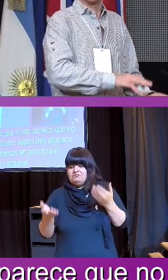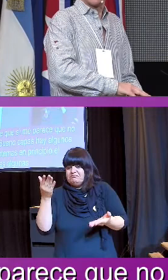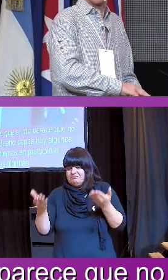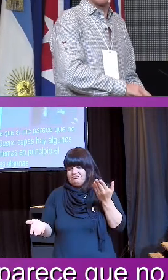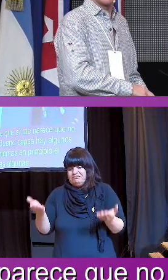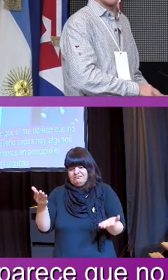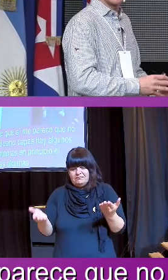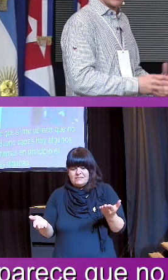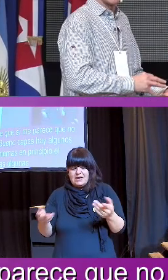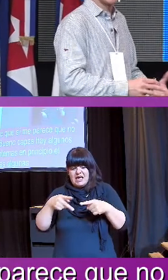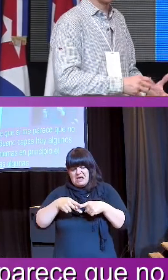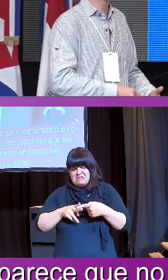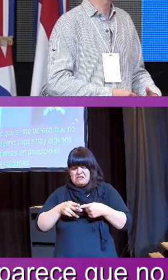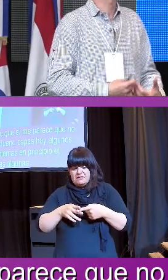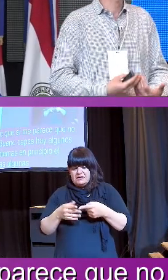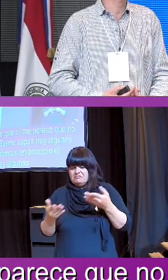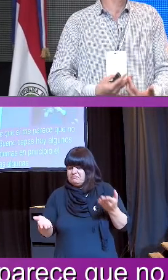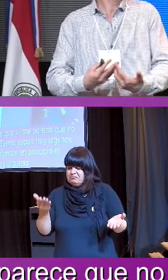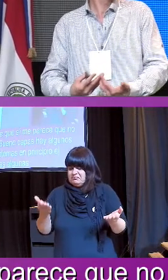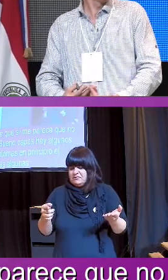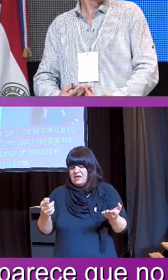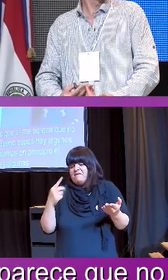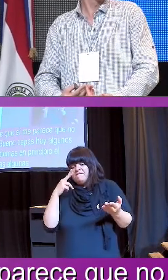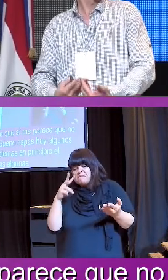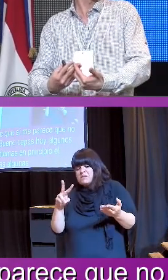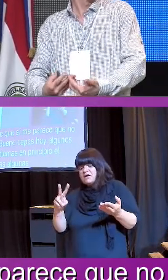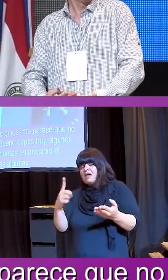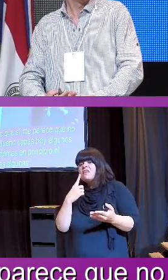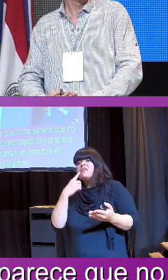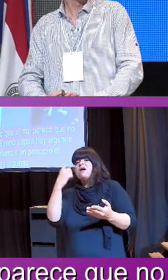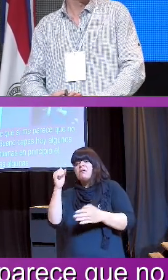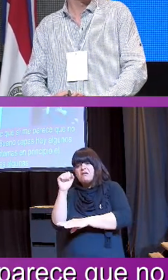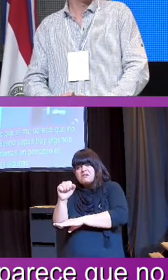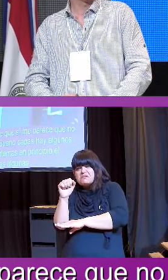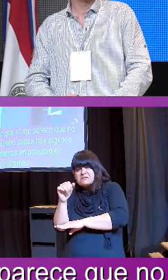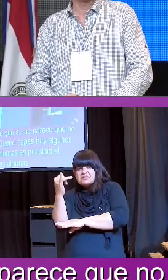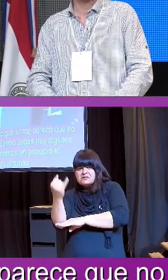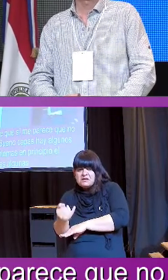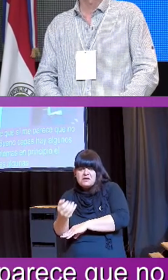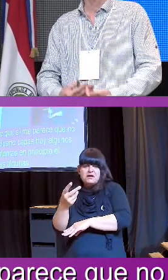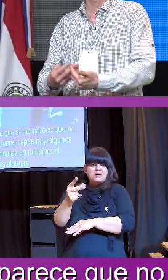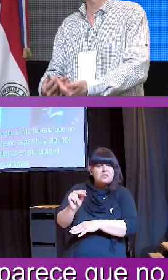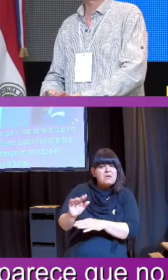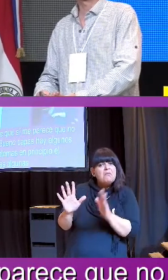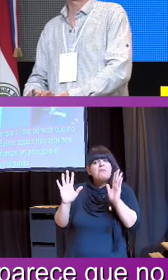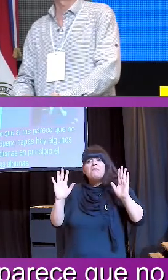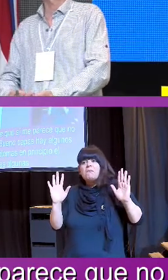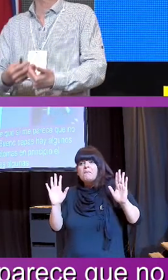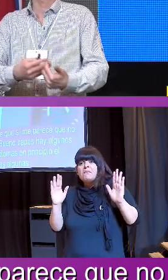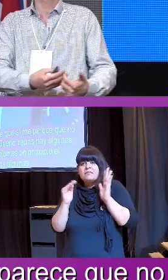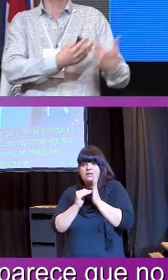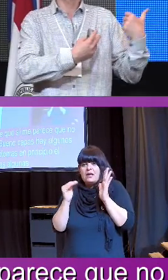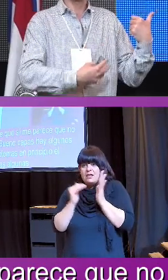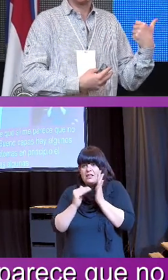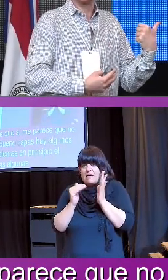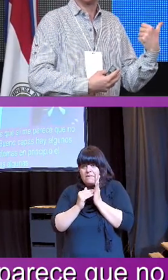contra la herramienta Gold Standard, para ver si puede predecir con la misma eficacia el diagnóstico clínico de autismo y con el diagnóstico clínico. ¿Qué